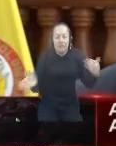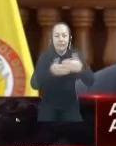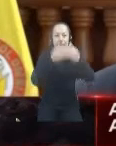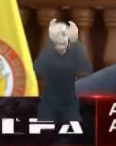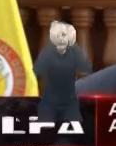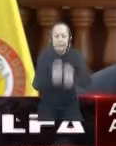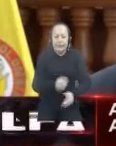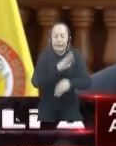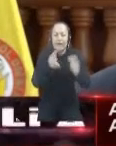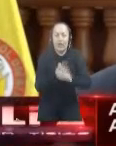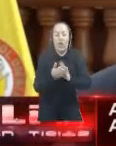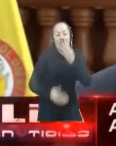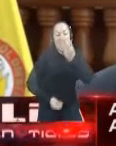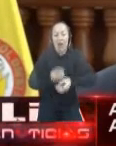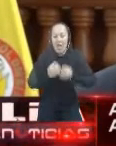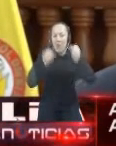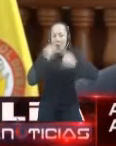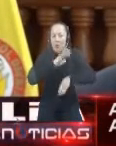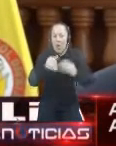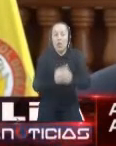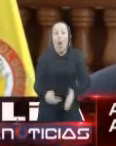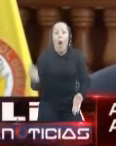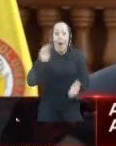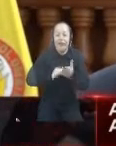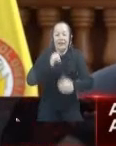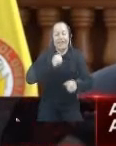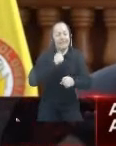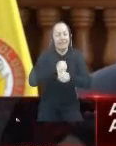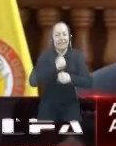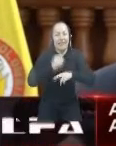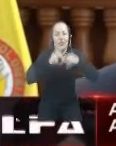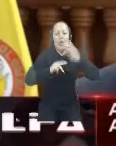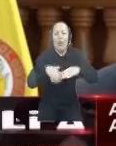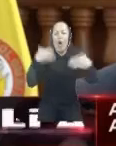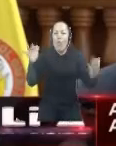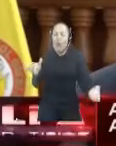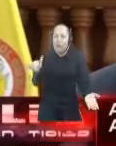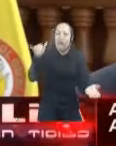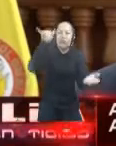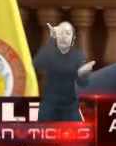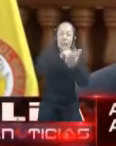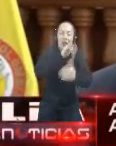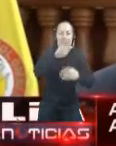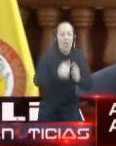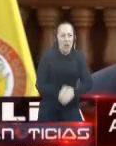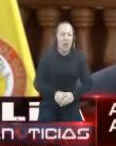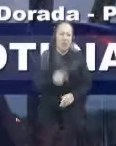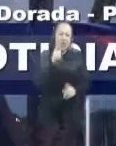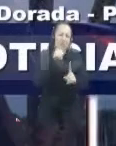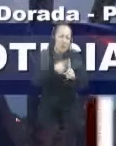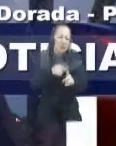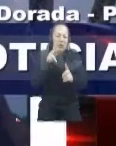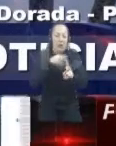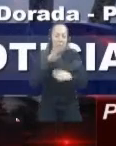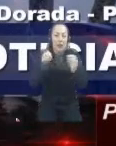y podamos estar realizando o reiniciando obras del aeropuerto en el primero o segundo trimestre del año entrante.